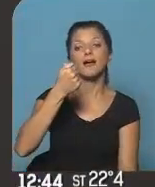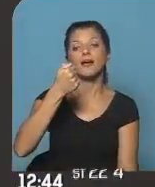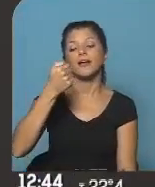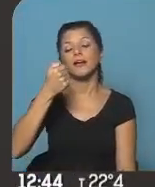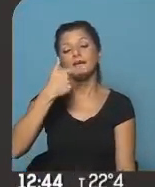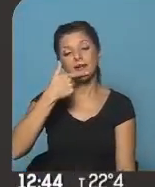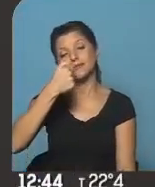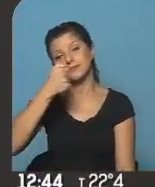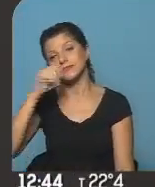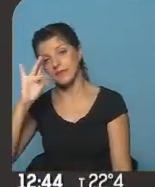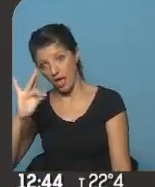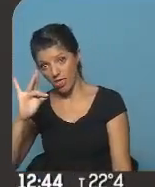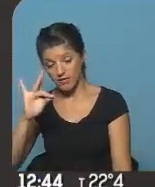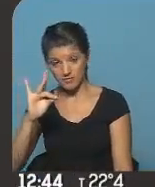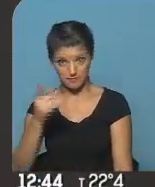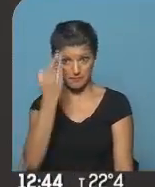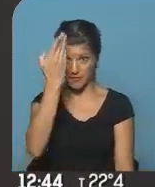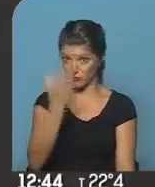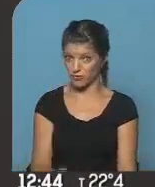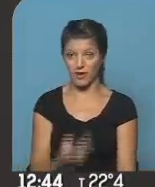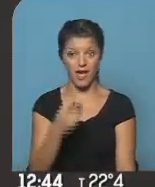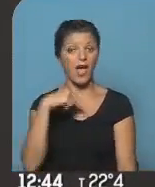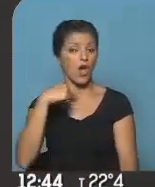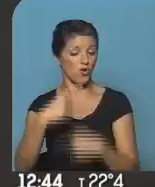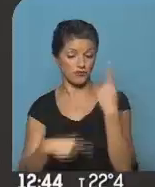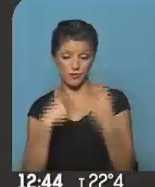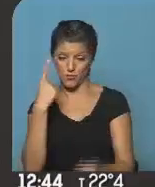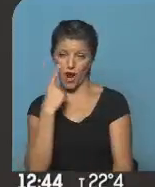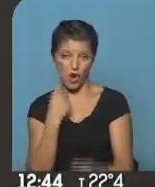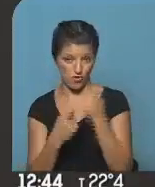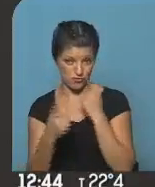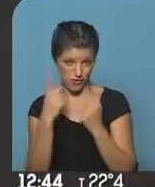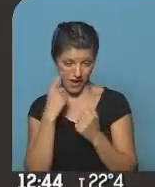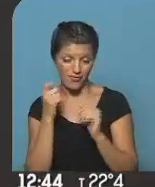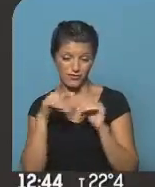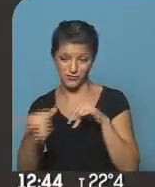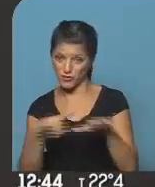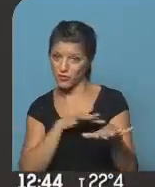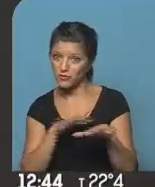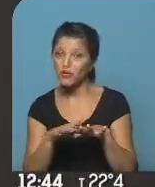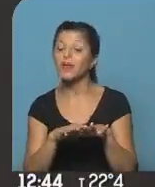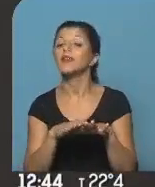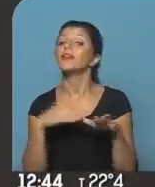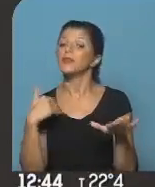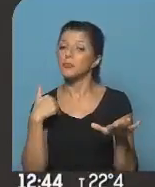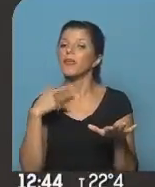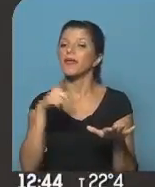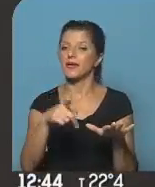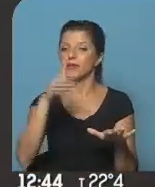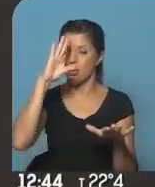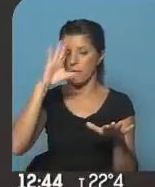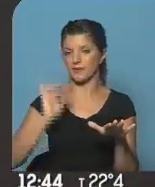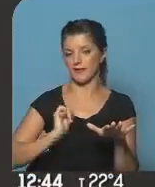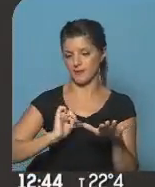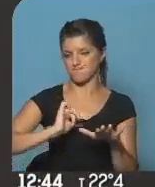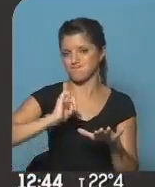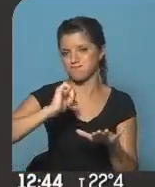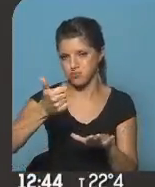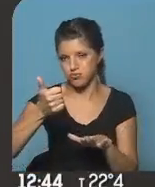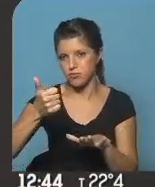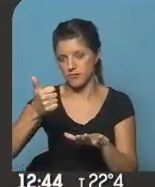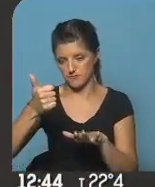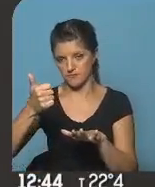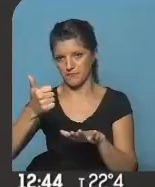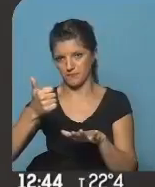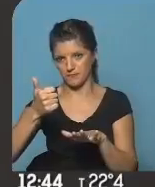sigue siendo el que domina el escenario, y es posible que obtenga una victoria militar por sobre las